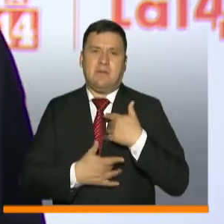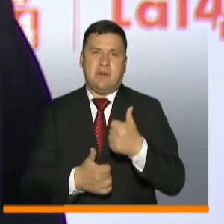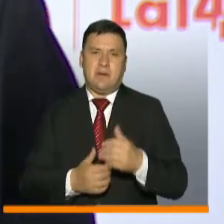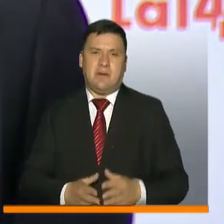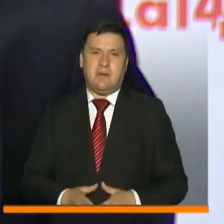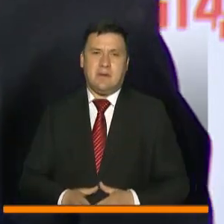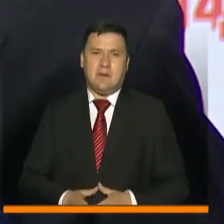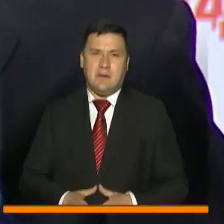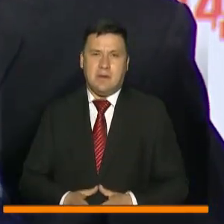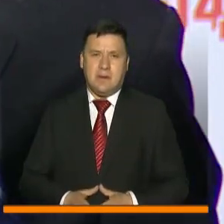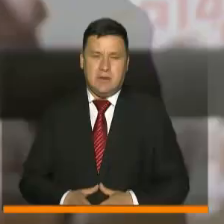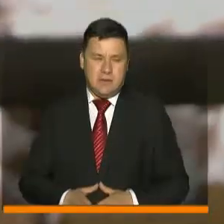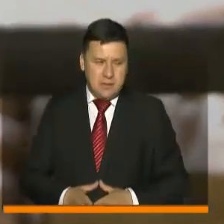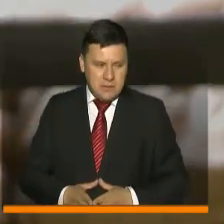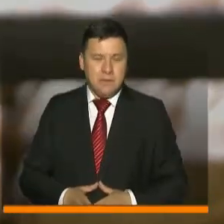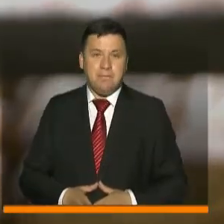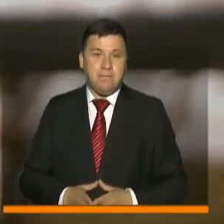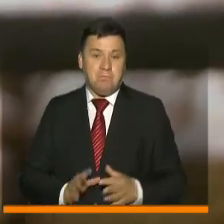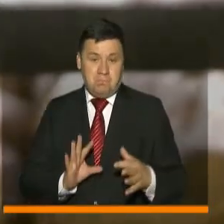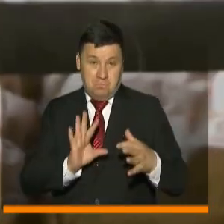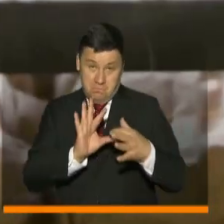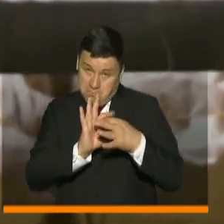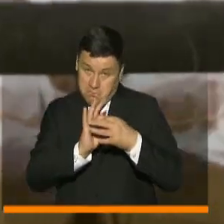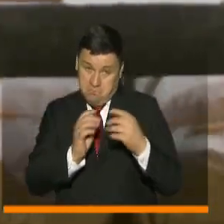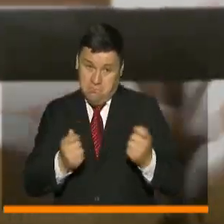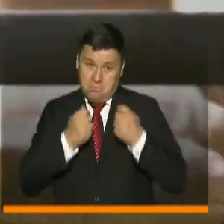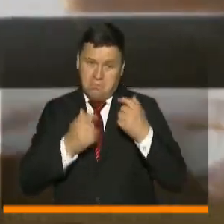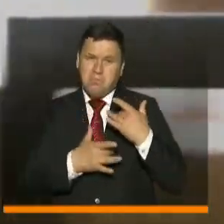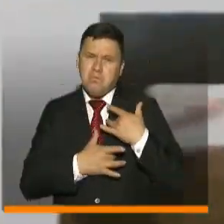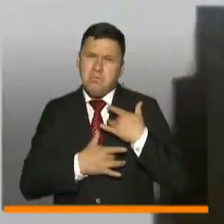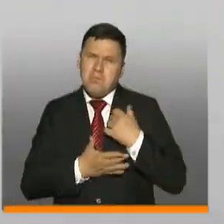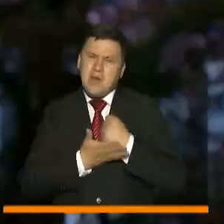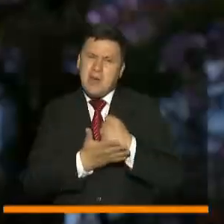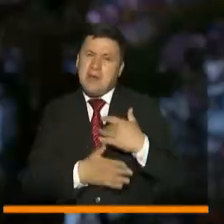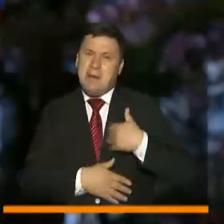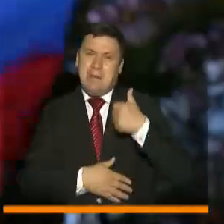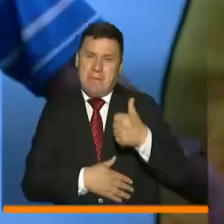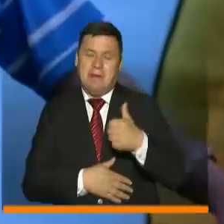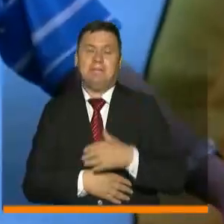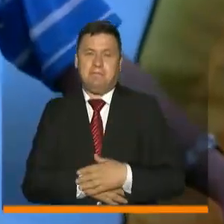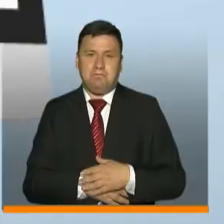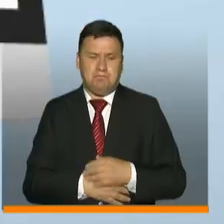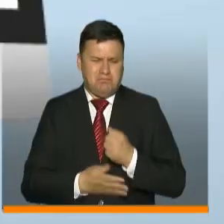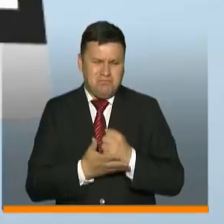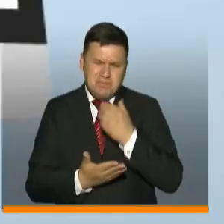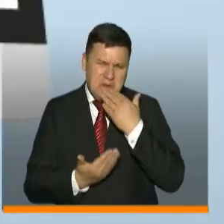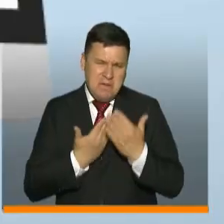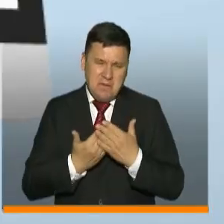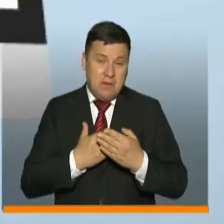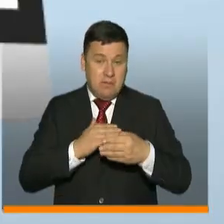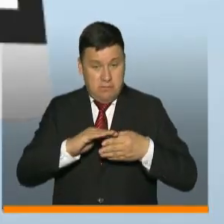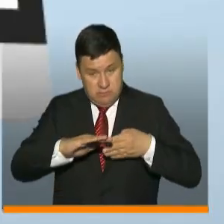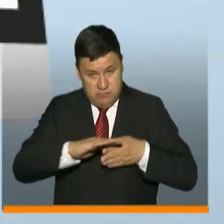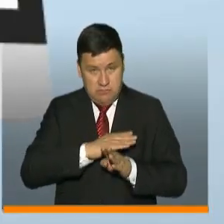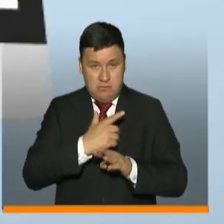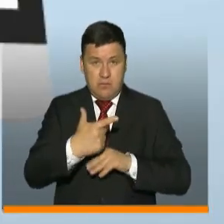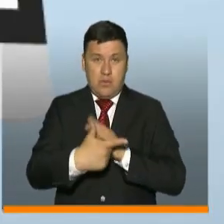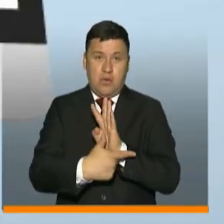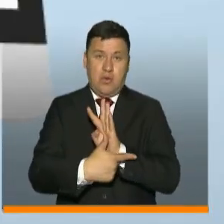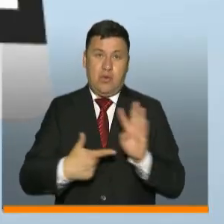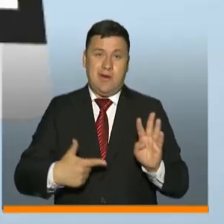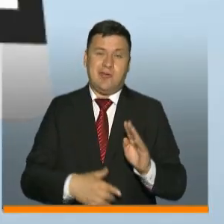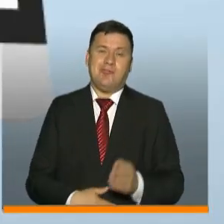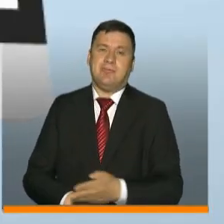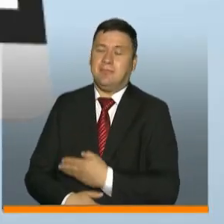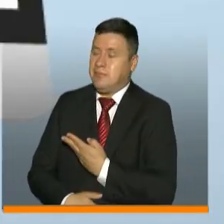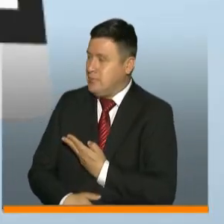bien. Únete a la campaña Ayudar nos hace bien. Ayudar es muy fácil. Ingresa a